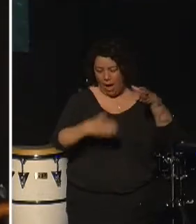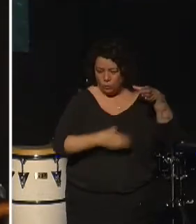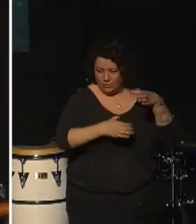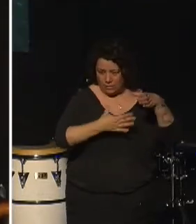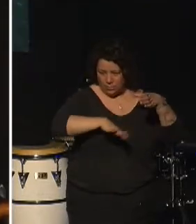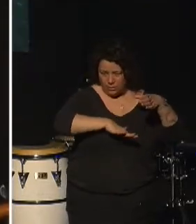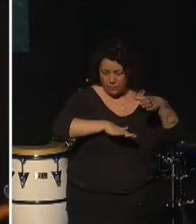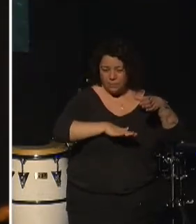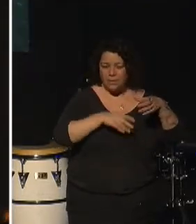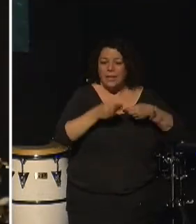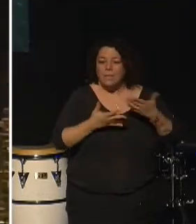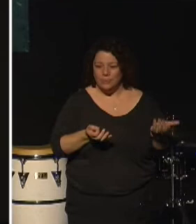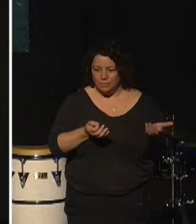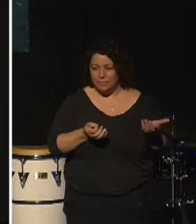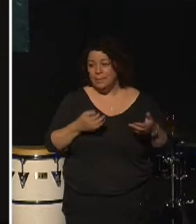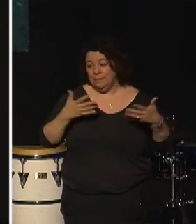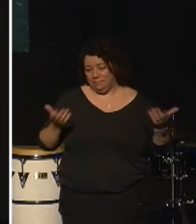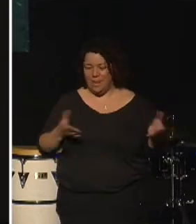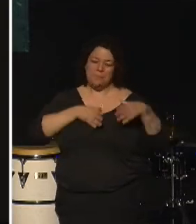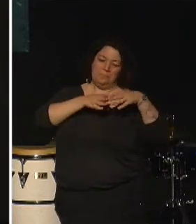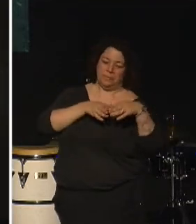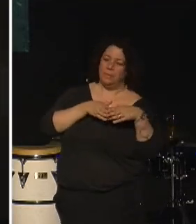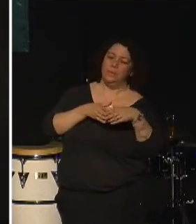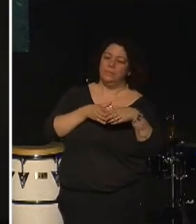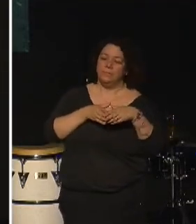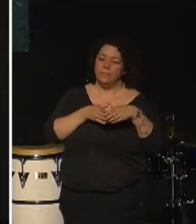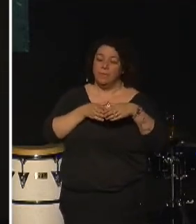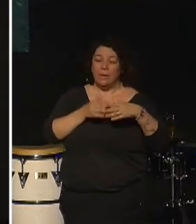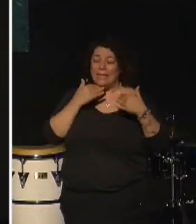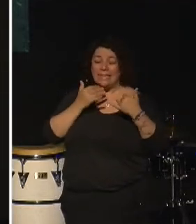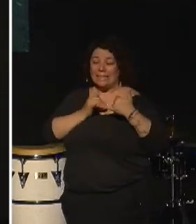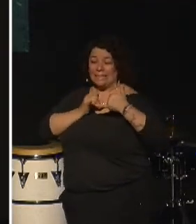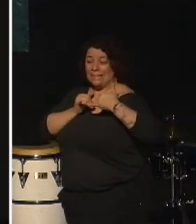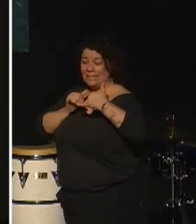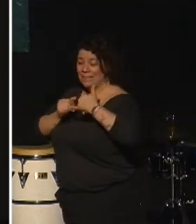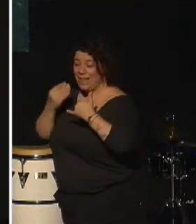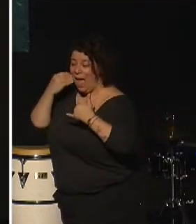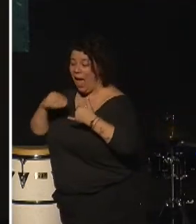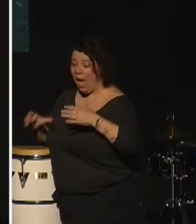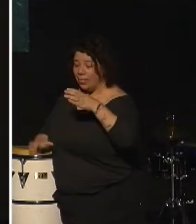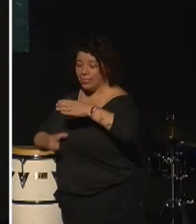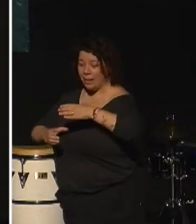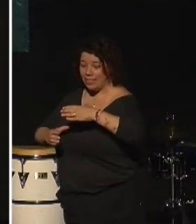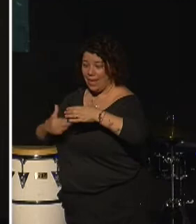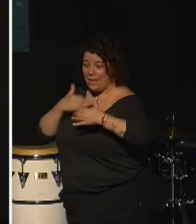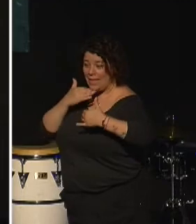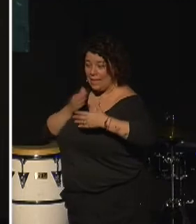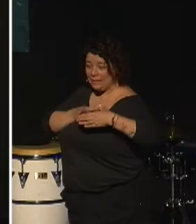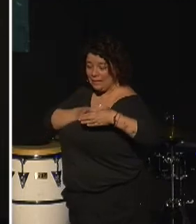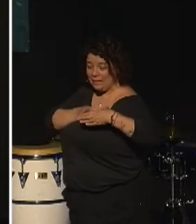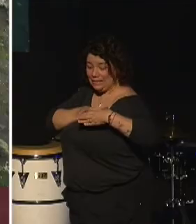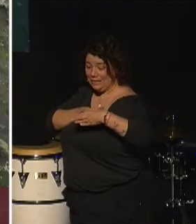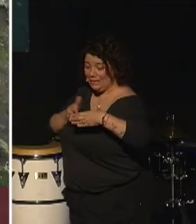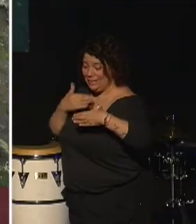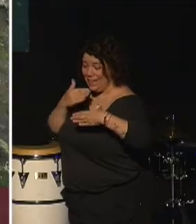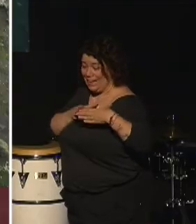pasó? Pues cuando ya estábamos a punto de llegar, ¿vale? Cuando ya los que íbamos en el buque estábamos